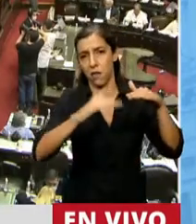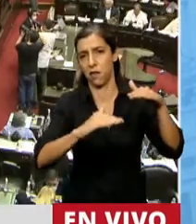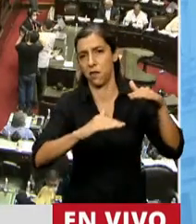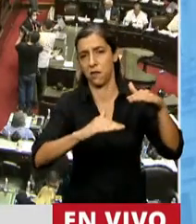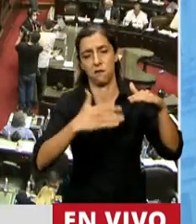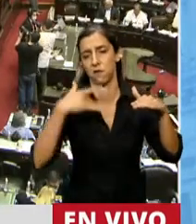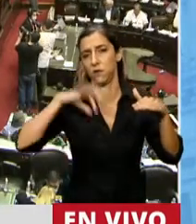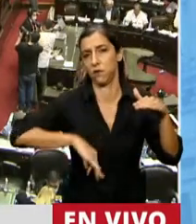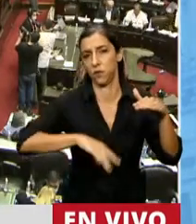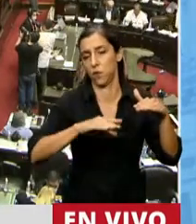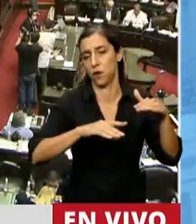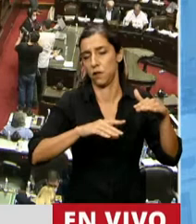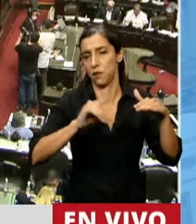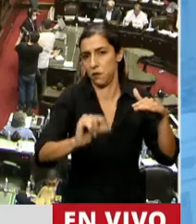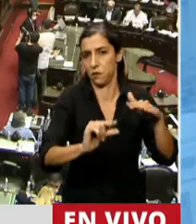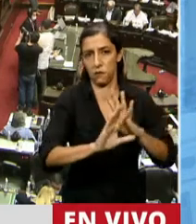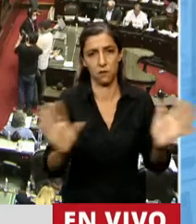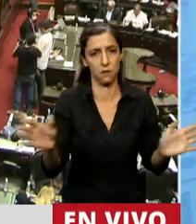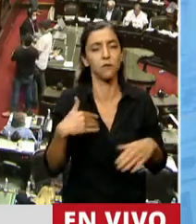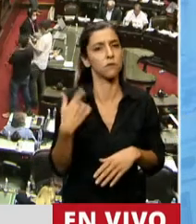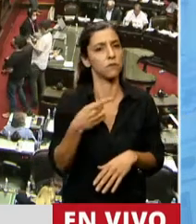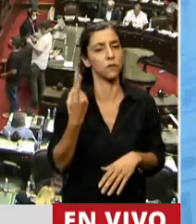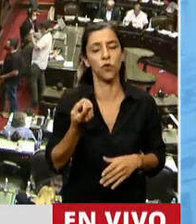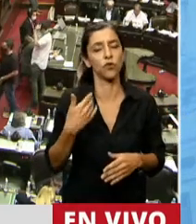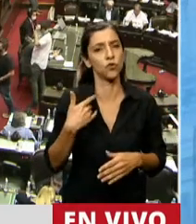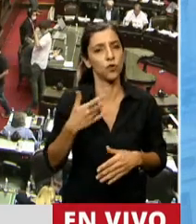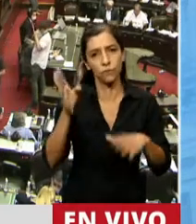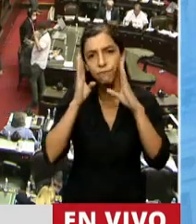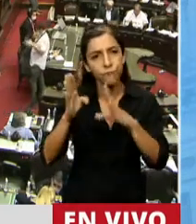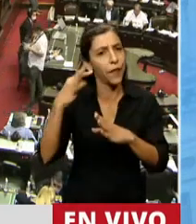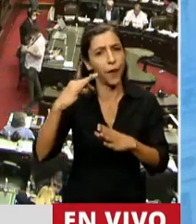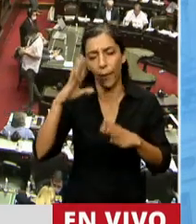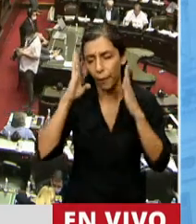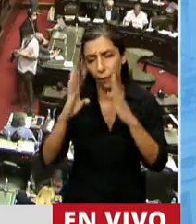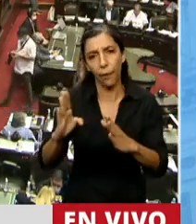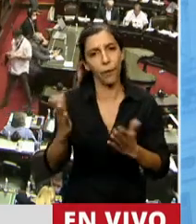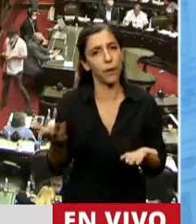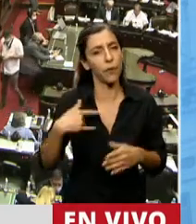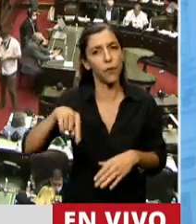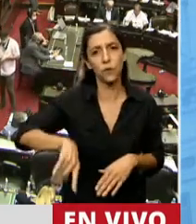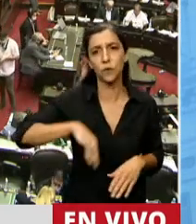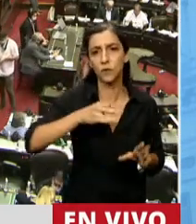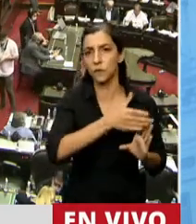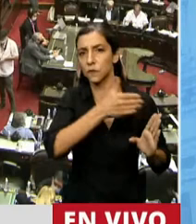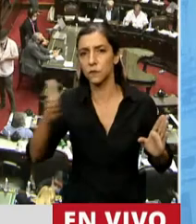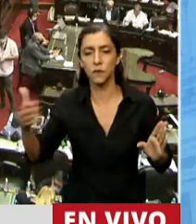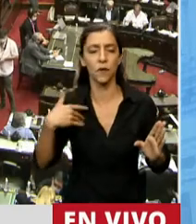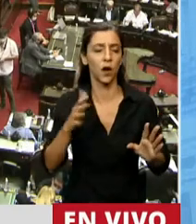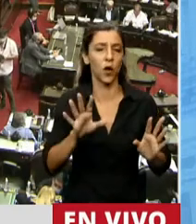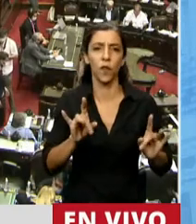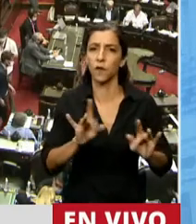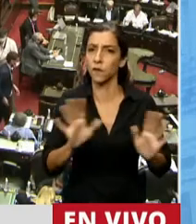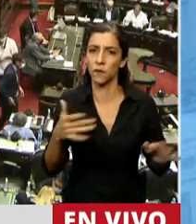grandes deudas que tenemos. Este año ha sido tremendamente duro para los que somos. Ha entrado en